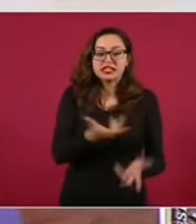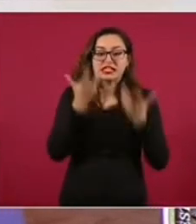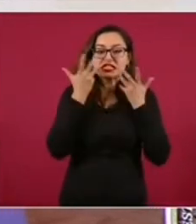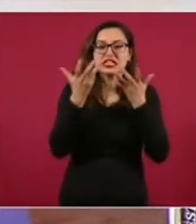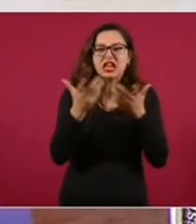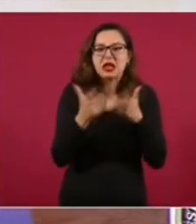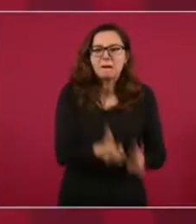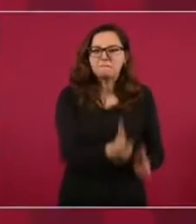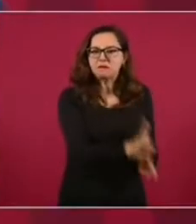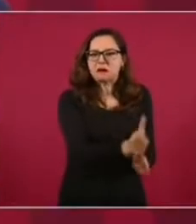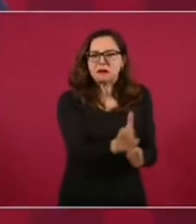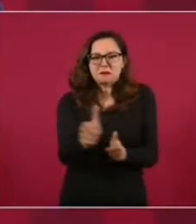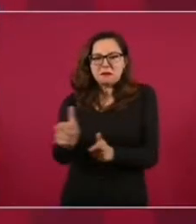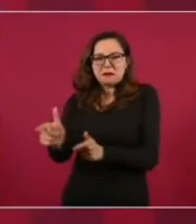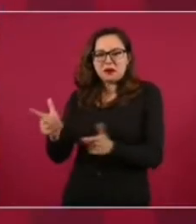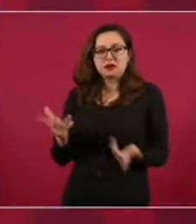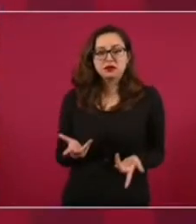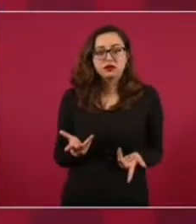básicamente al uso de la fuerza.